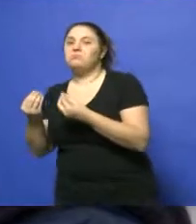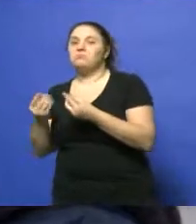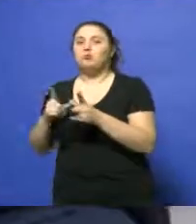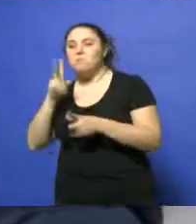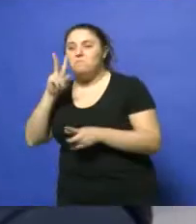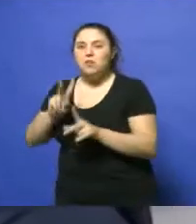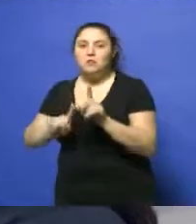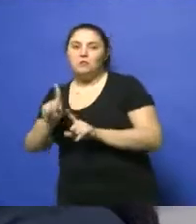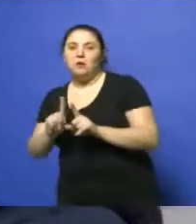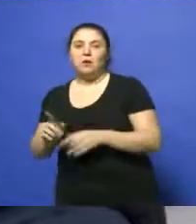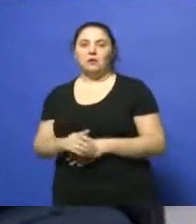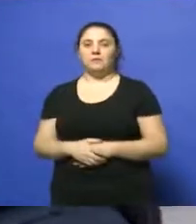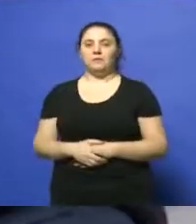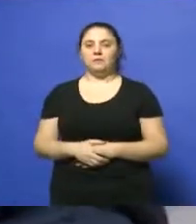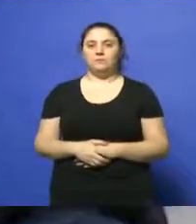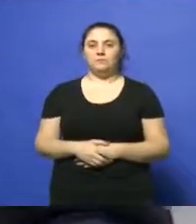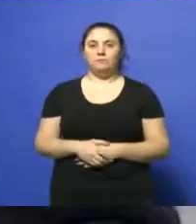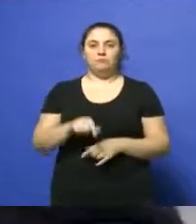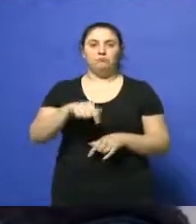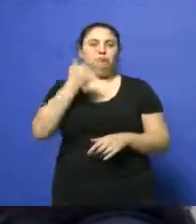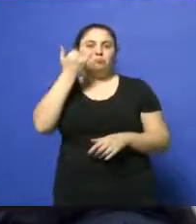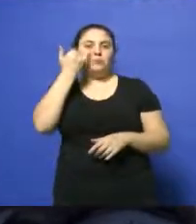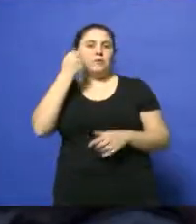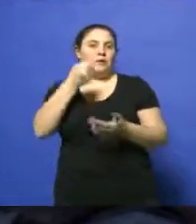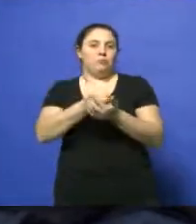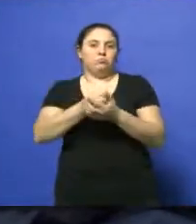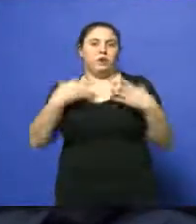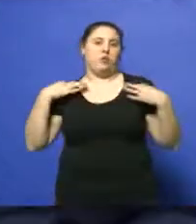¿Qué has visto? ¿Has chusmeado? Ya los compré, ropa.